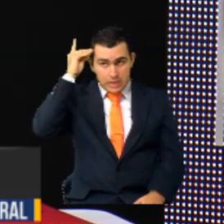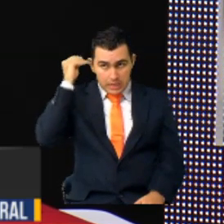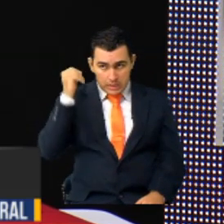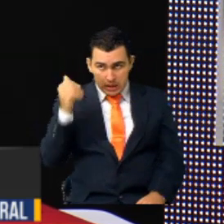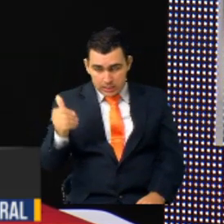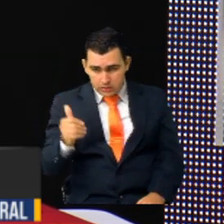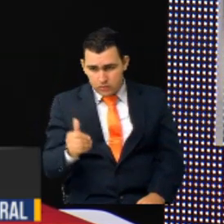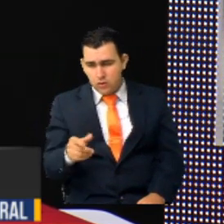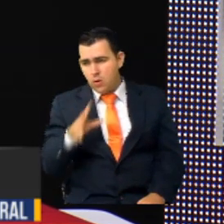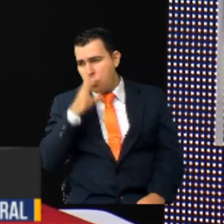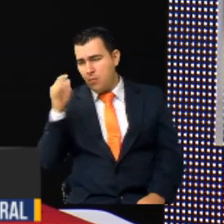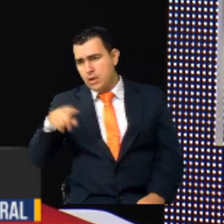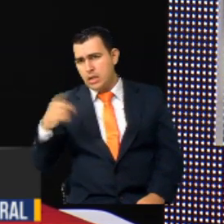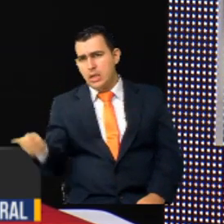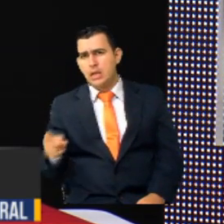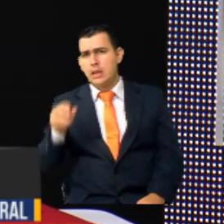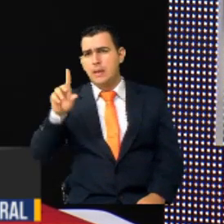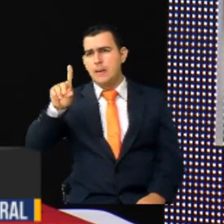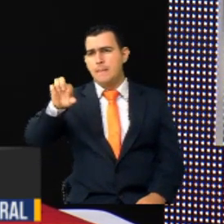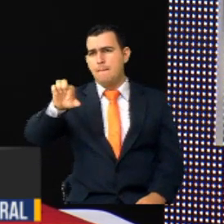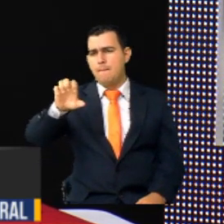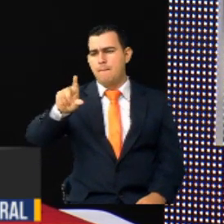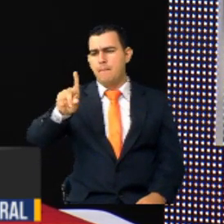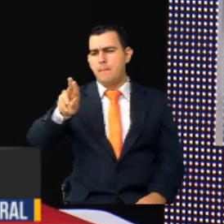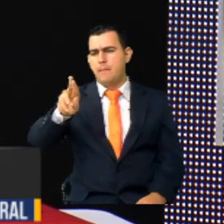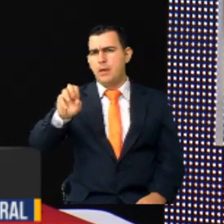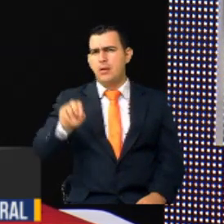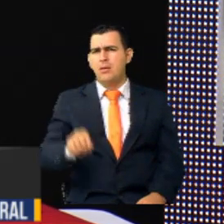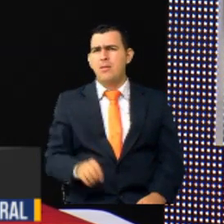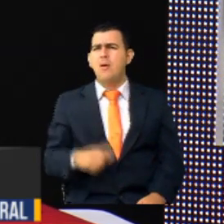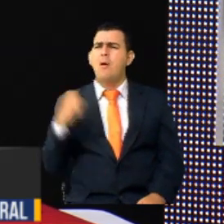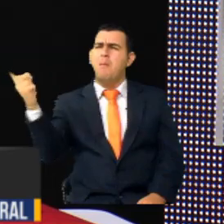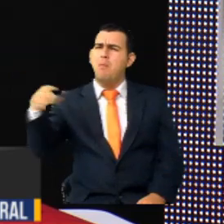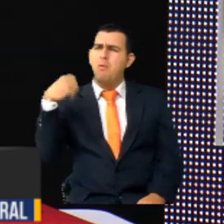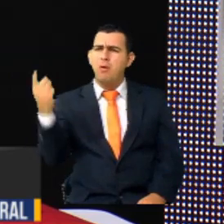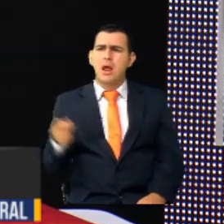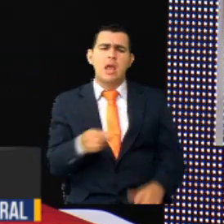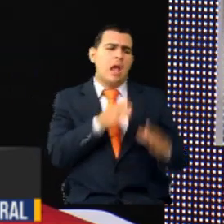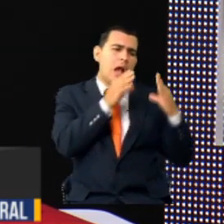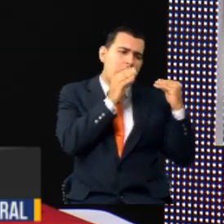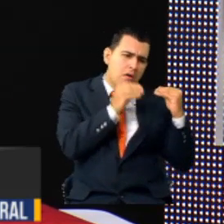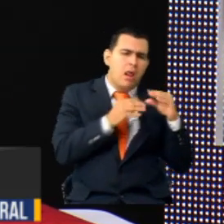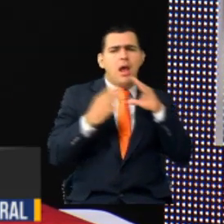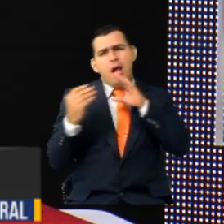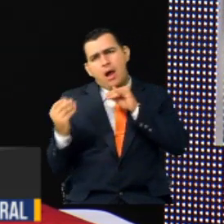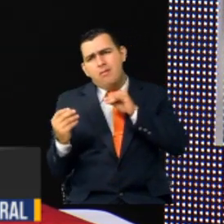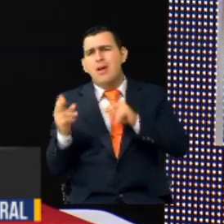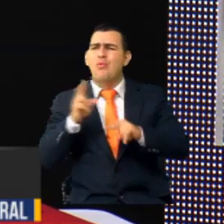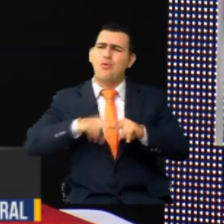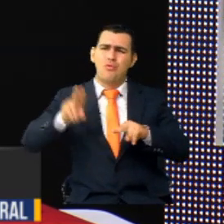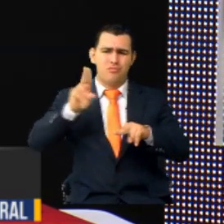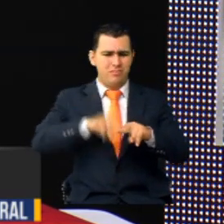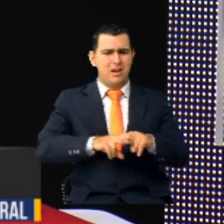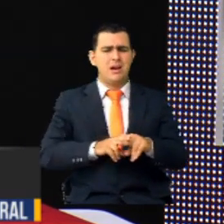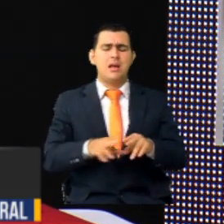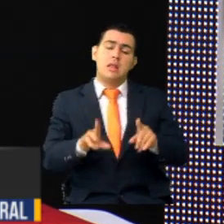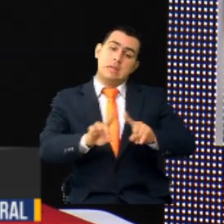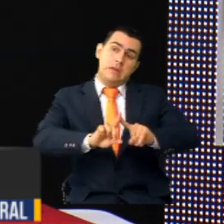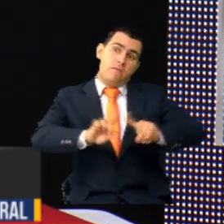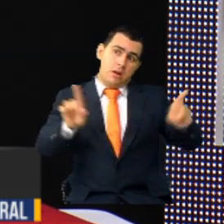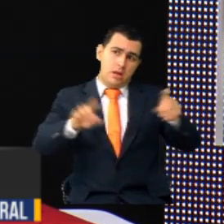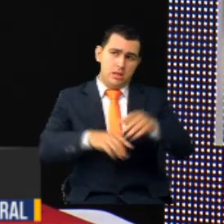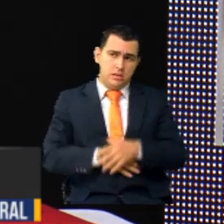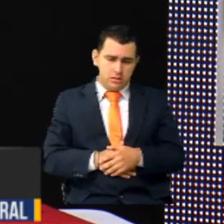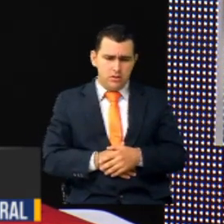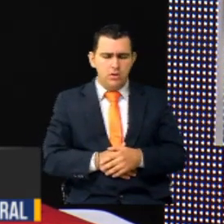del ingeniero Pedro Luis Gómez. Lógicamente, en campaña se habla con el uno y con el otro, pero eso es totalmente diferente.